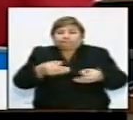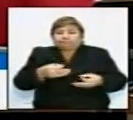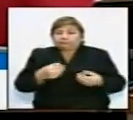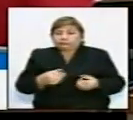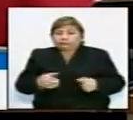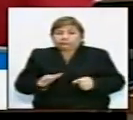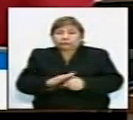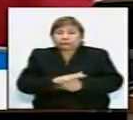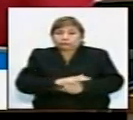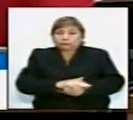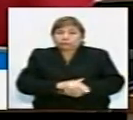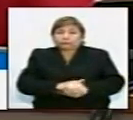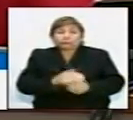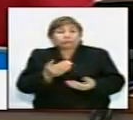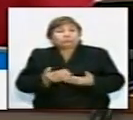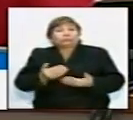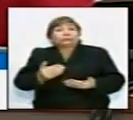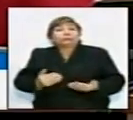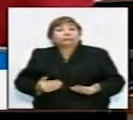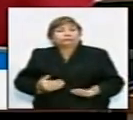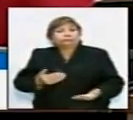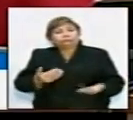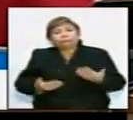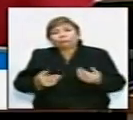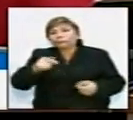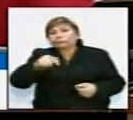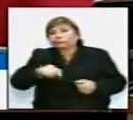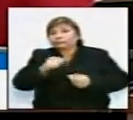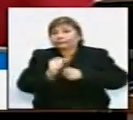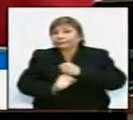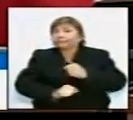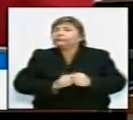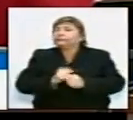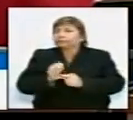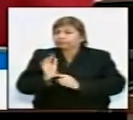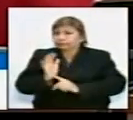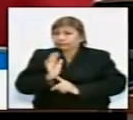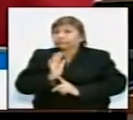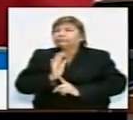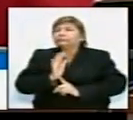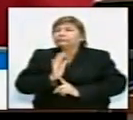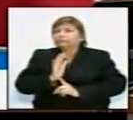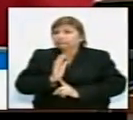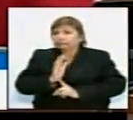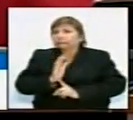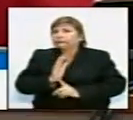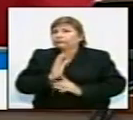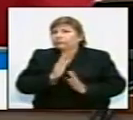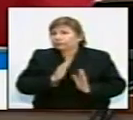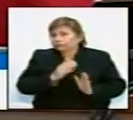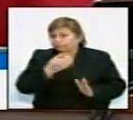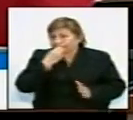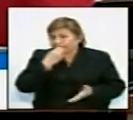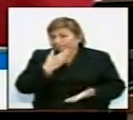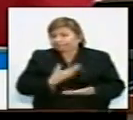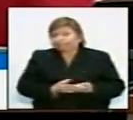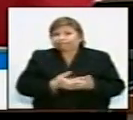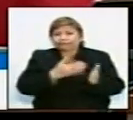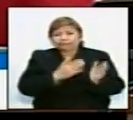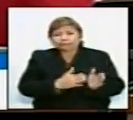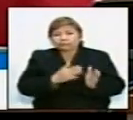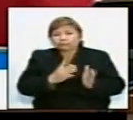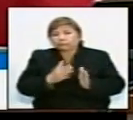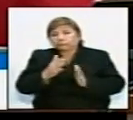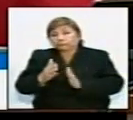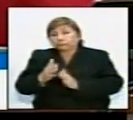podamos cubrir o llegar a tiempo, pero creo que este año vamos a poder demostrar que una adecuada planificación está